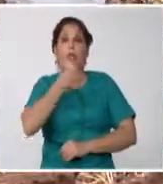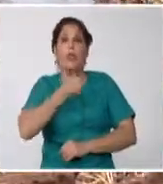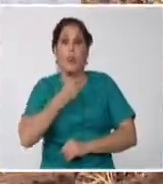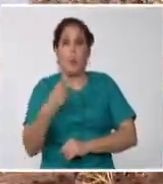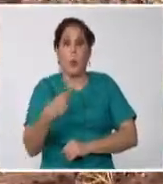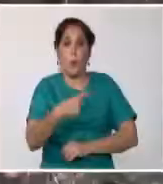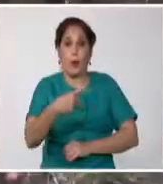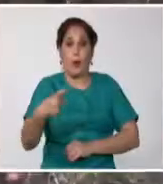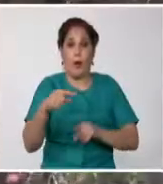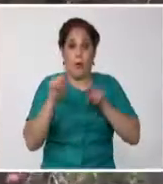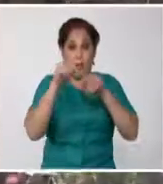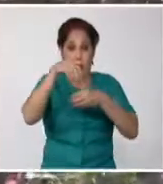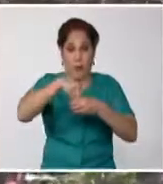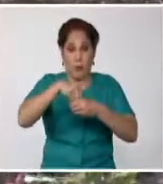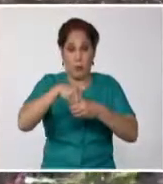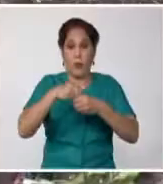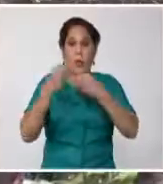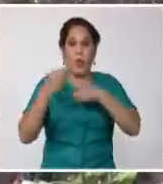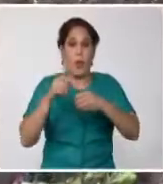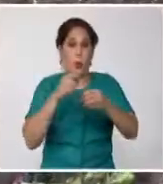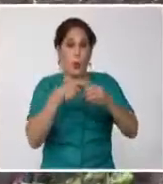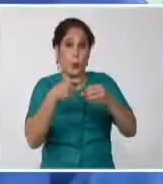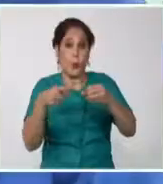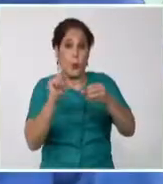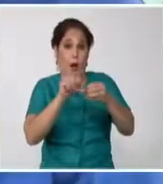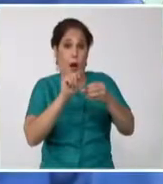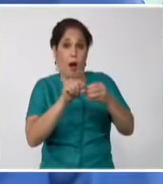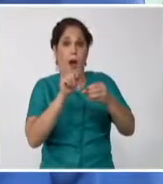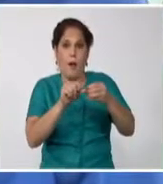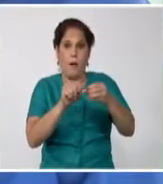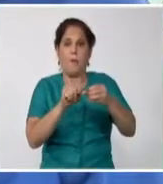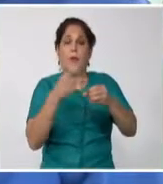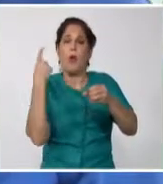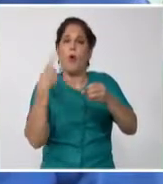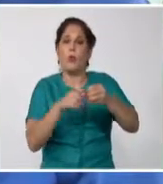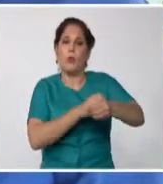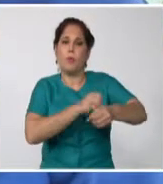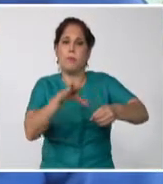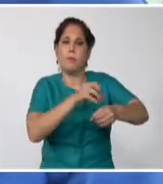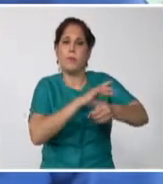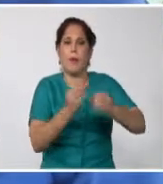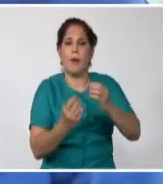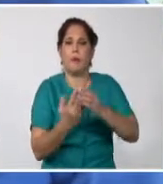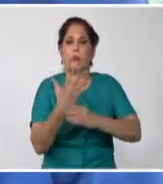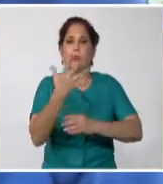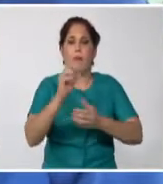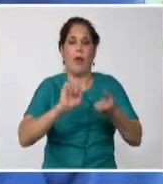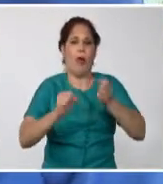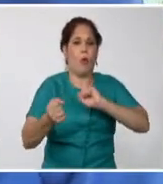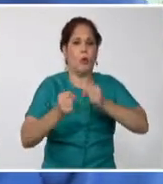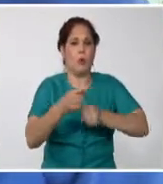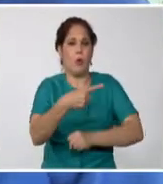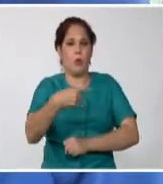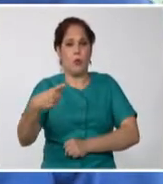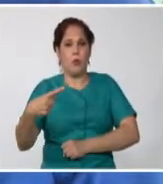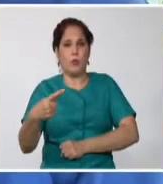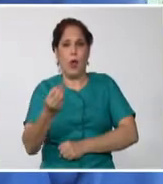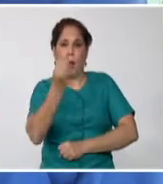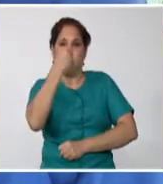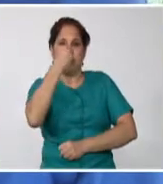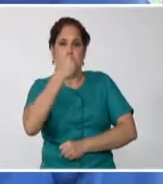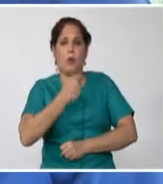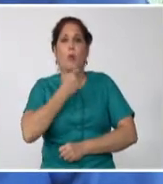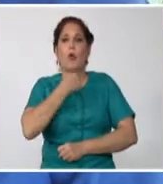boniato. Se existe el sistema con el uso de ferromona, o sea, atrayente, para controlar los niveles de ese tipo de